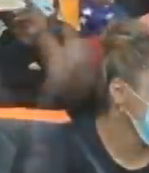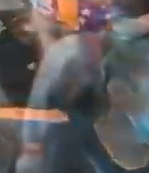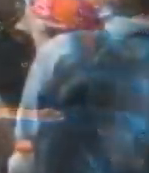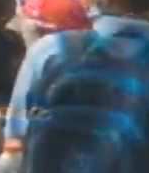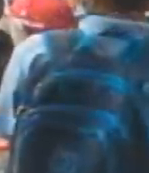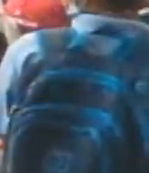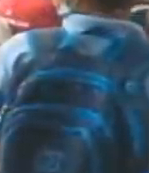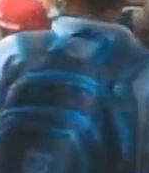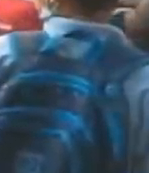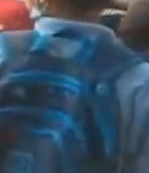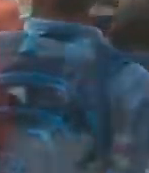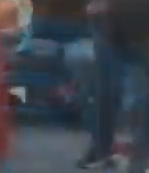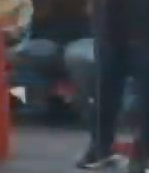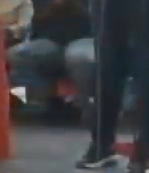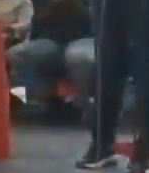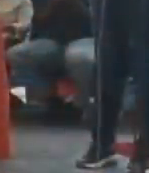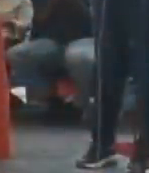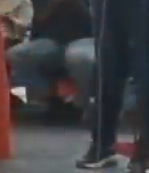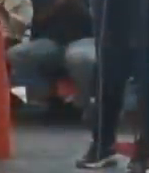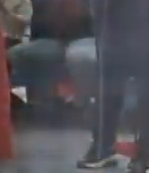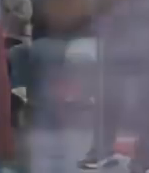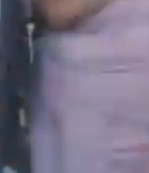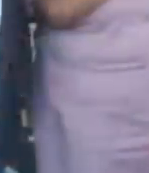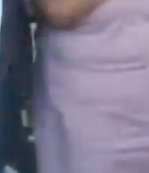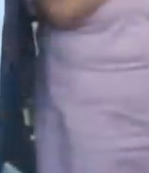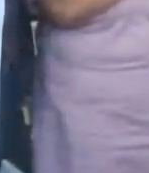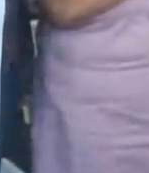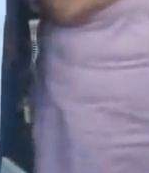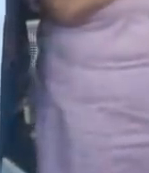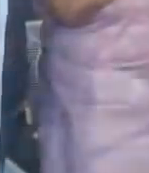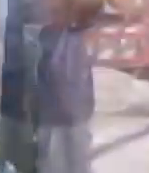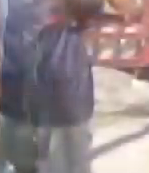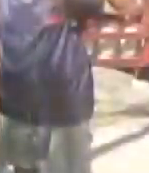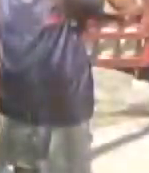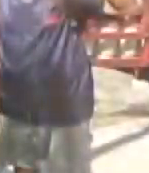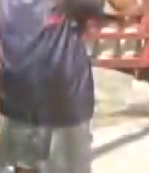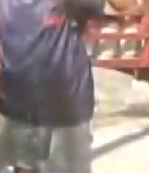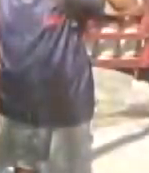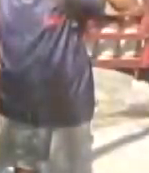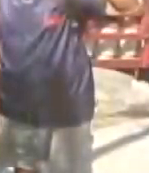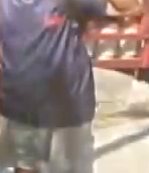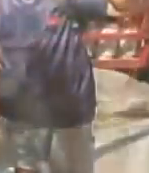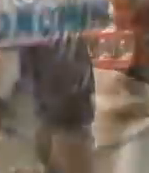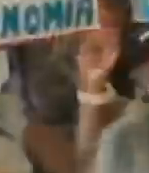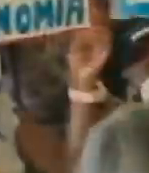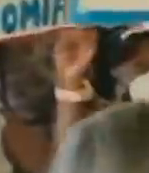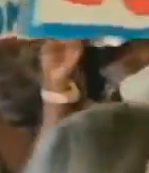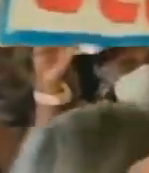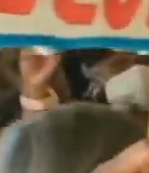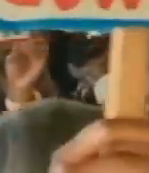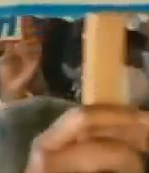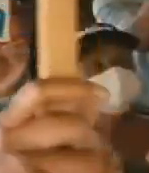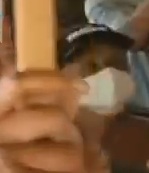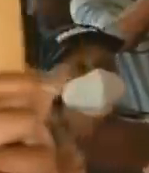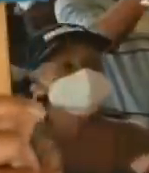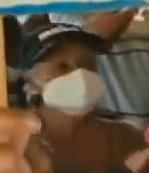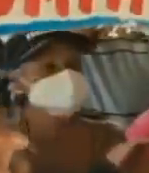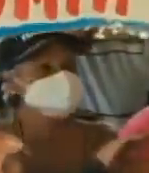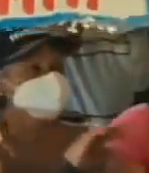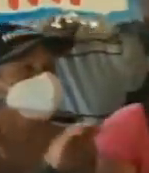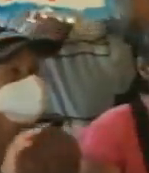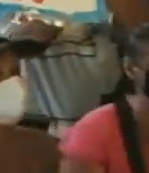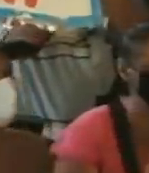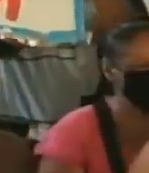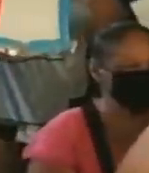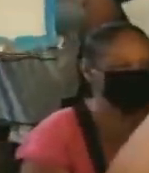Así nacieron los gobiernos comunitarios, como expresión del poder auténtico del pueblo. Desde entonces, hombres